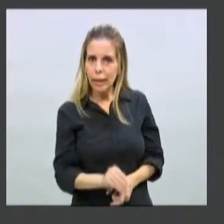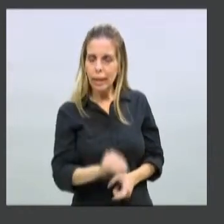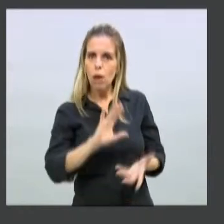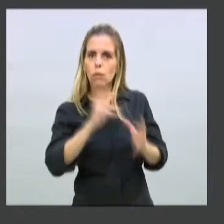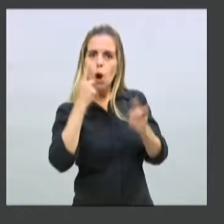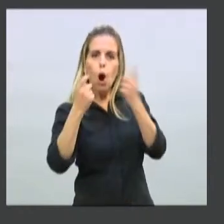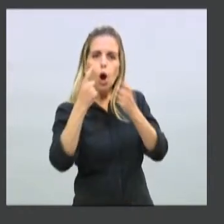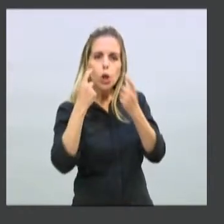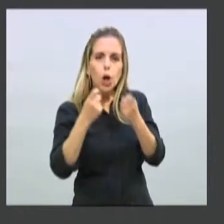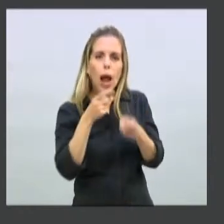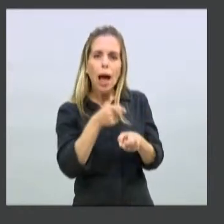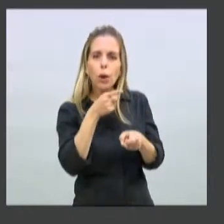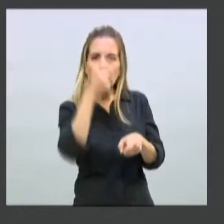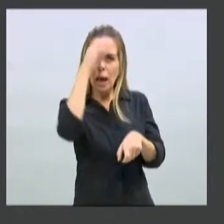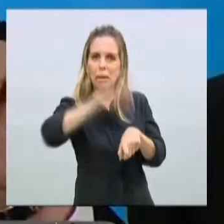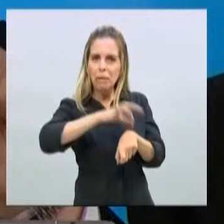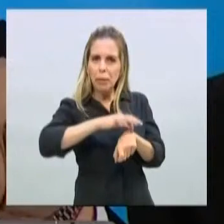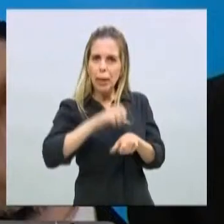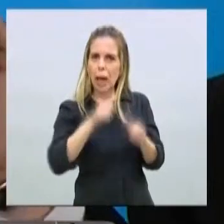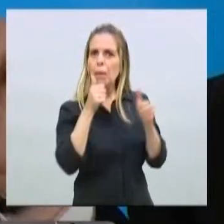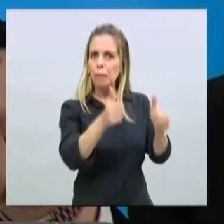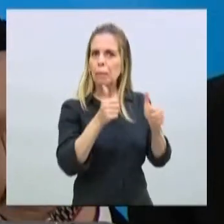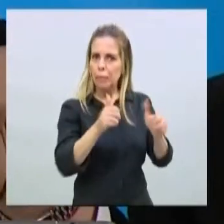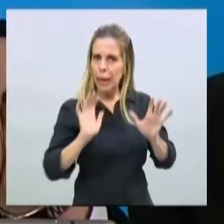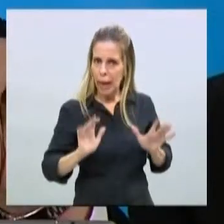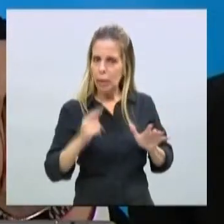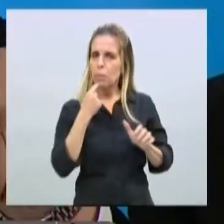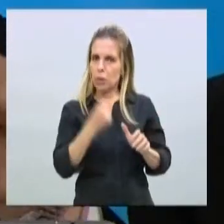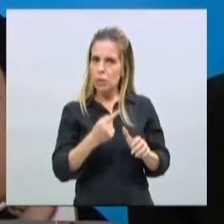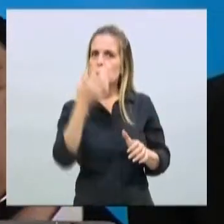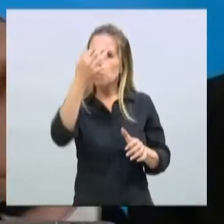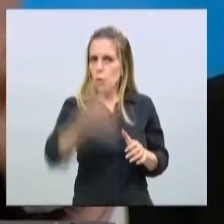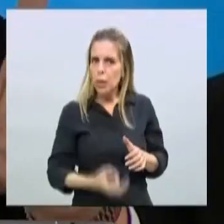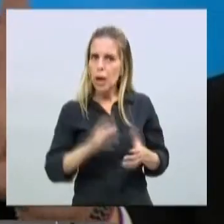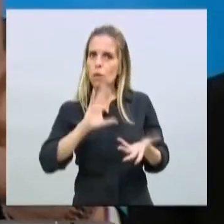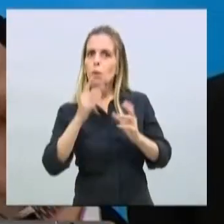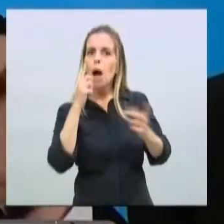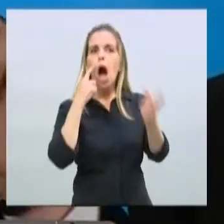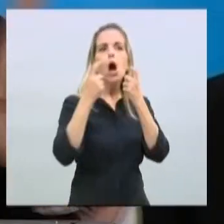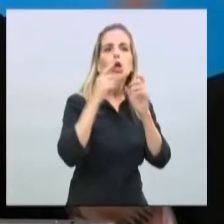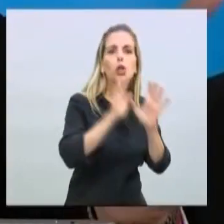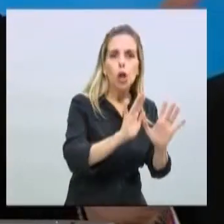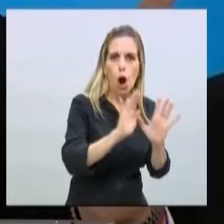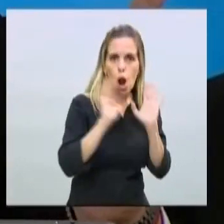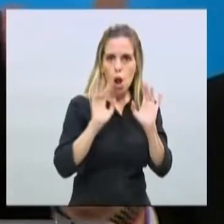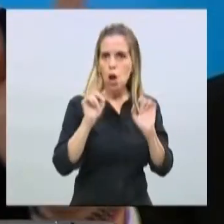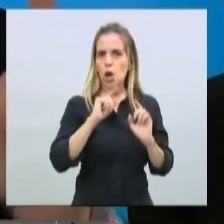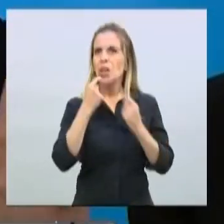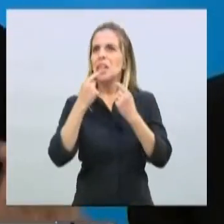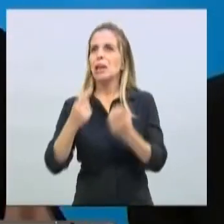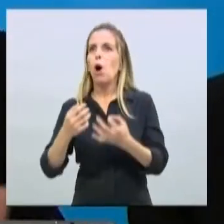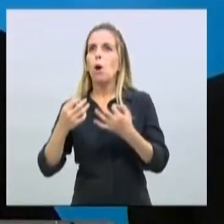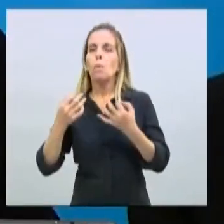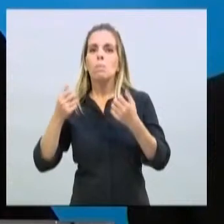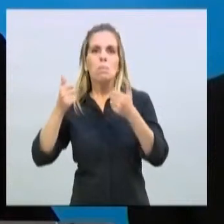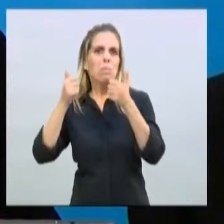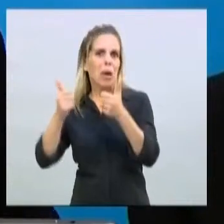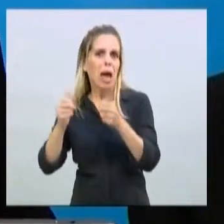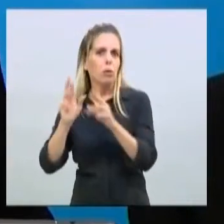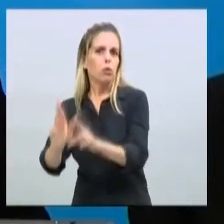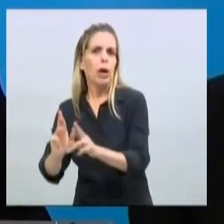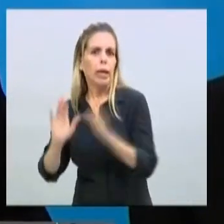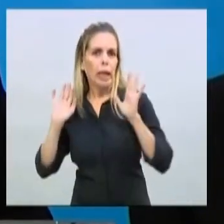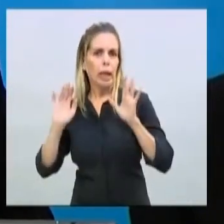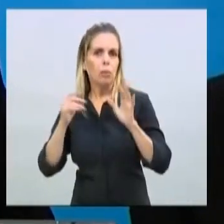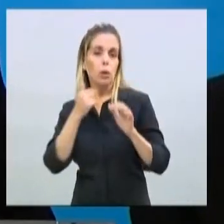pandemia. Entiéndase bien que estoy hablando de éxito del control, no de éxito porque no conocemos cómo esto